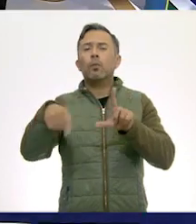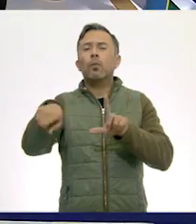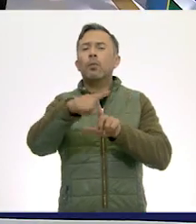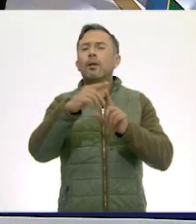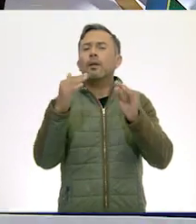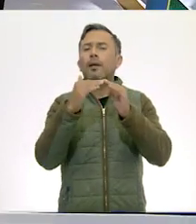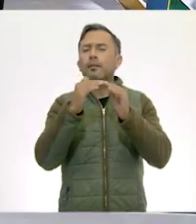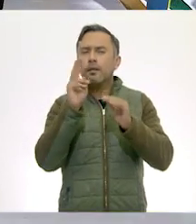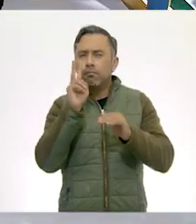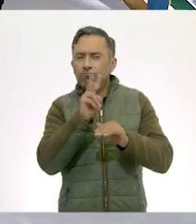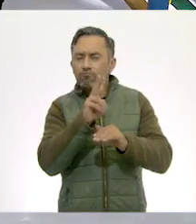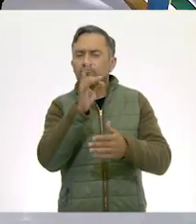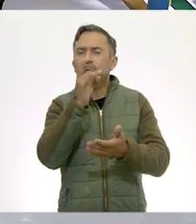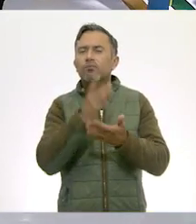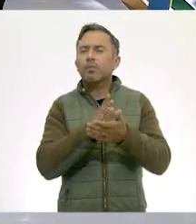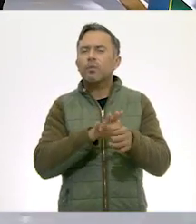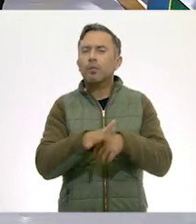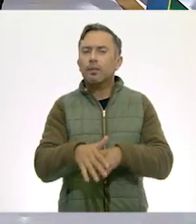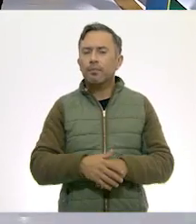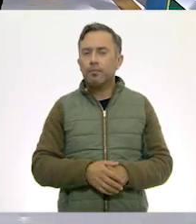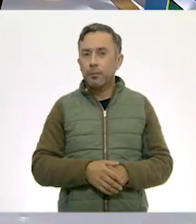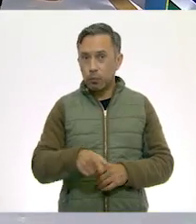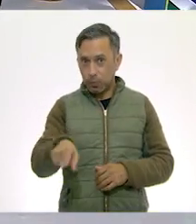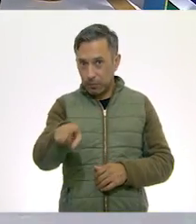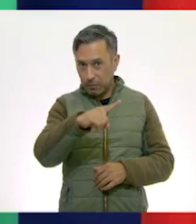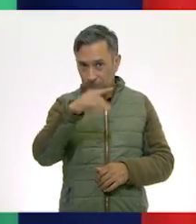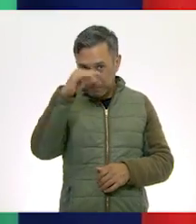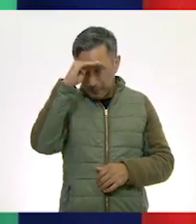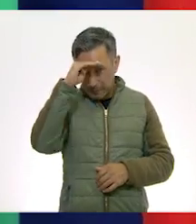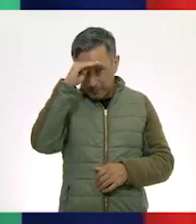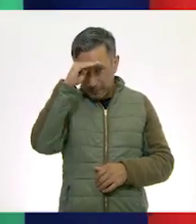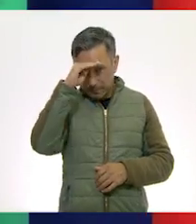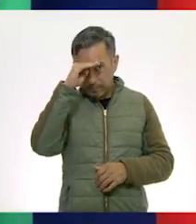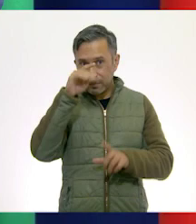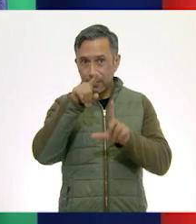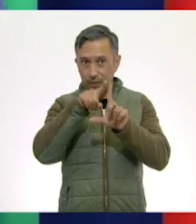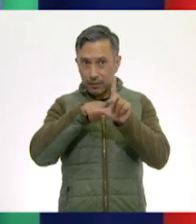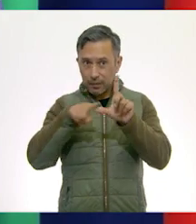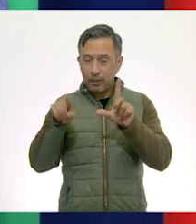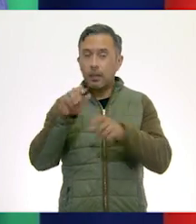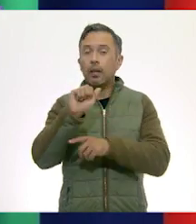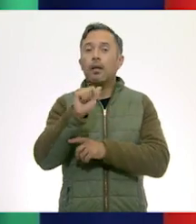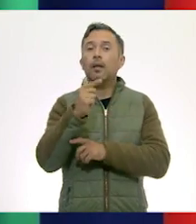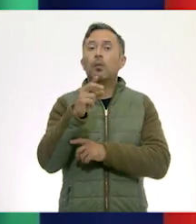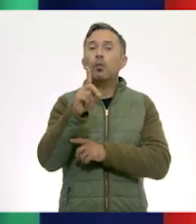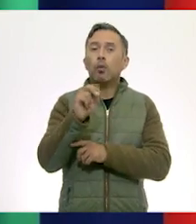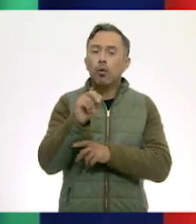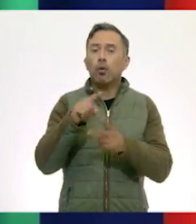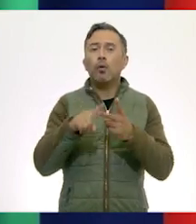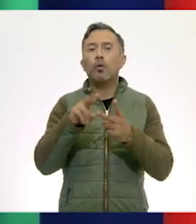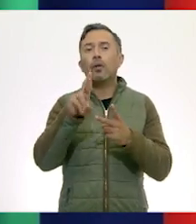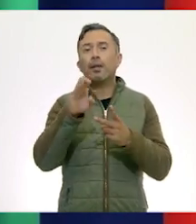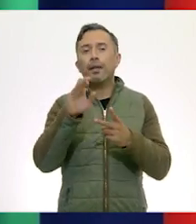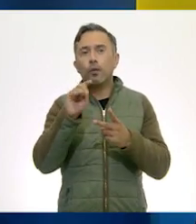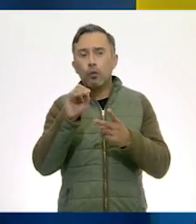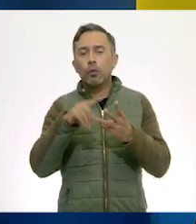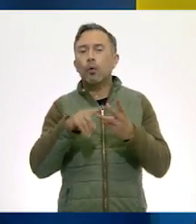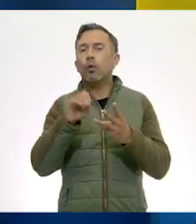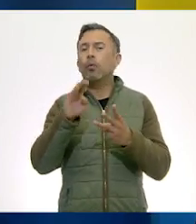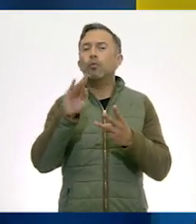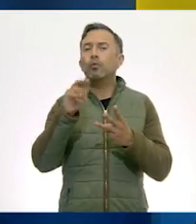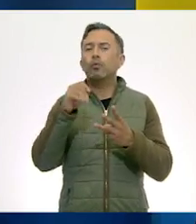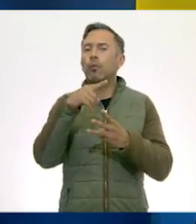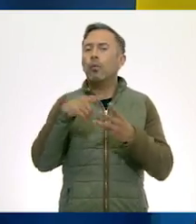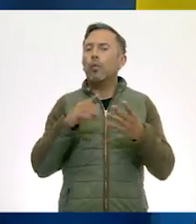casita? ¿Creen que este sea un ángulo agudo, recto u obtuso? Juan Carlos, Es